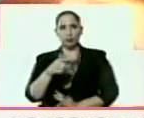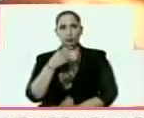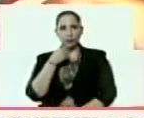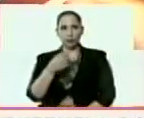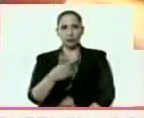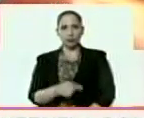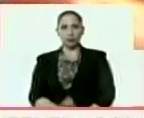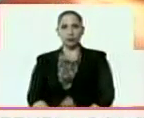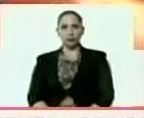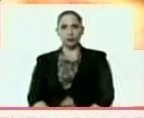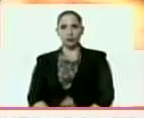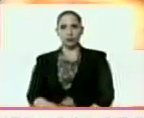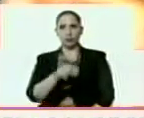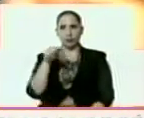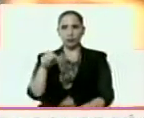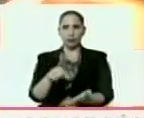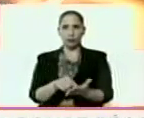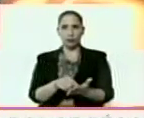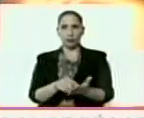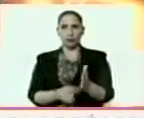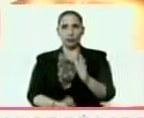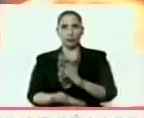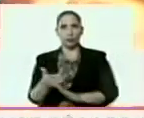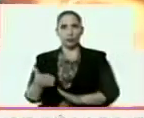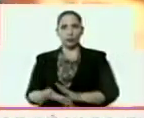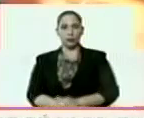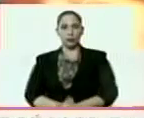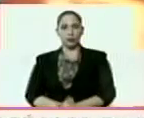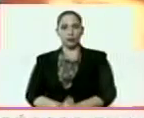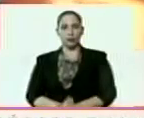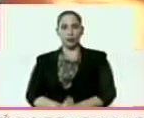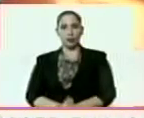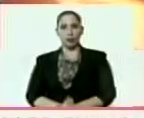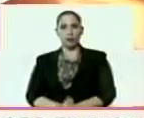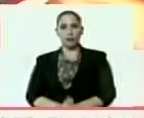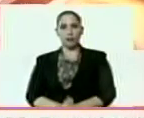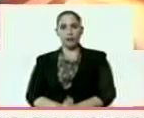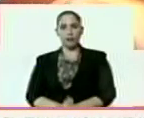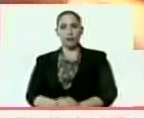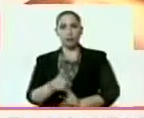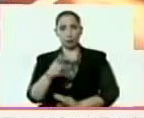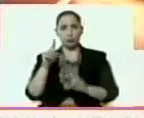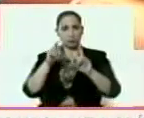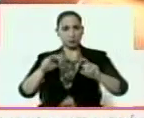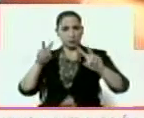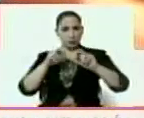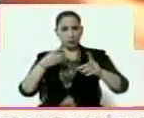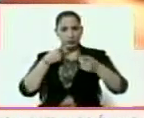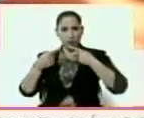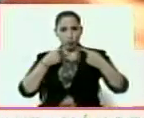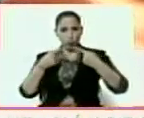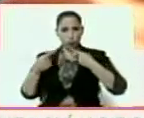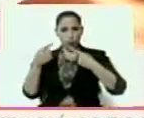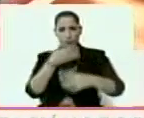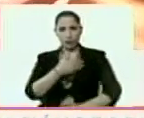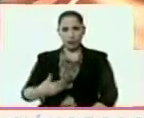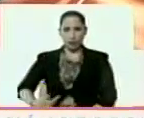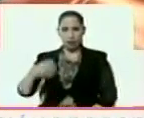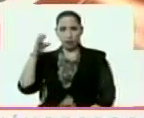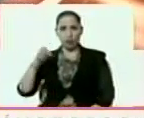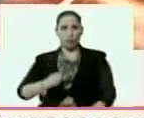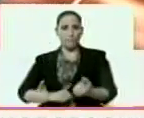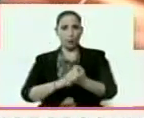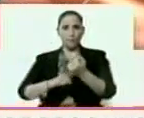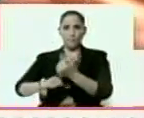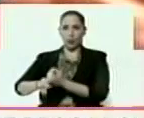Irak, iban a llevar felicidad a Irak, ese era el discurso. Si tú revisas el discurso de los presidentes europeos que apoyaron la invasión a